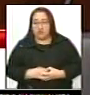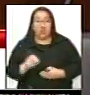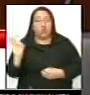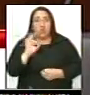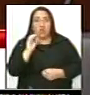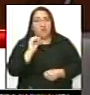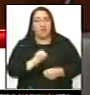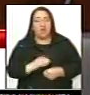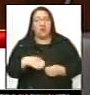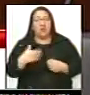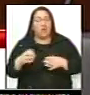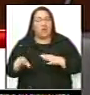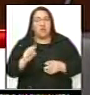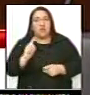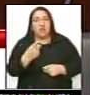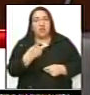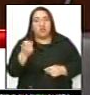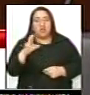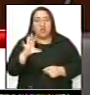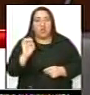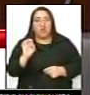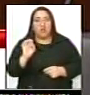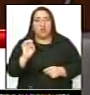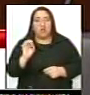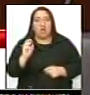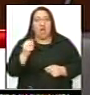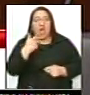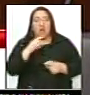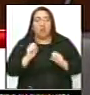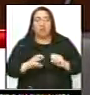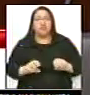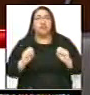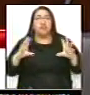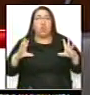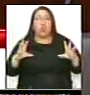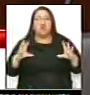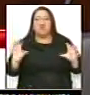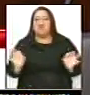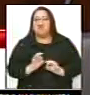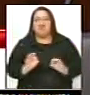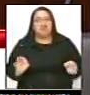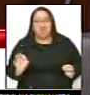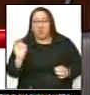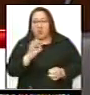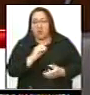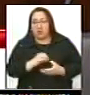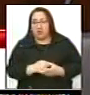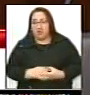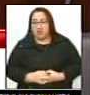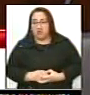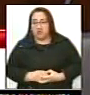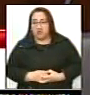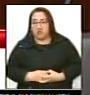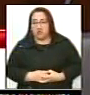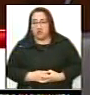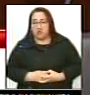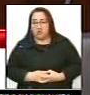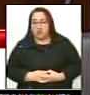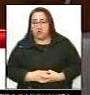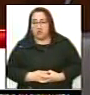podrá producir 1.250 megawatts del diseño original. Nunca más podrá